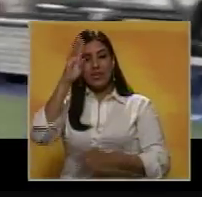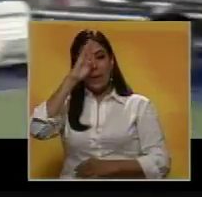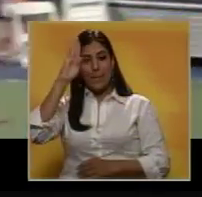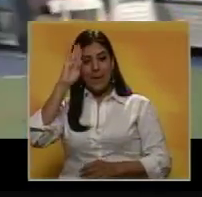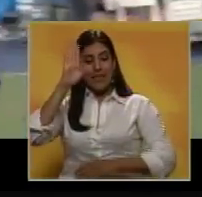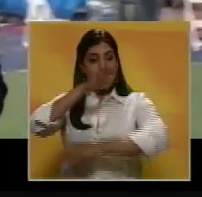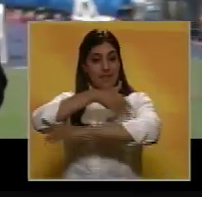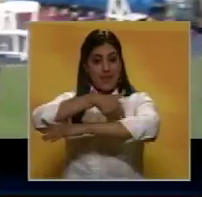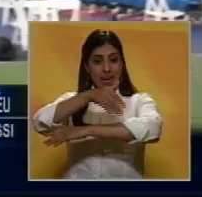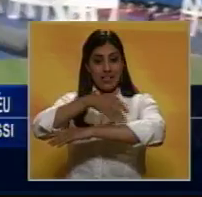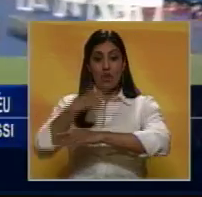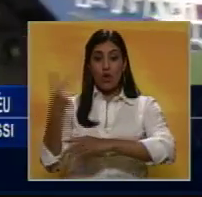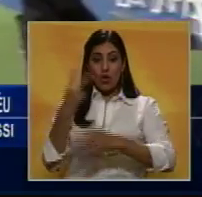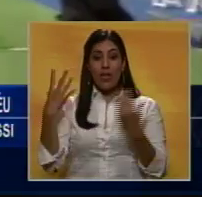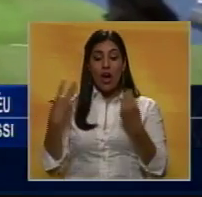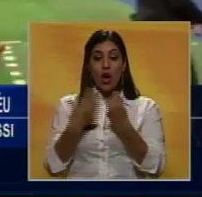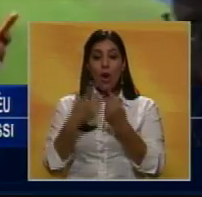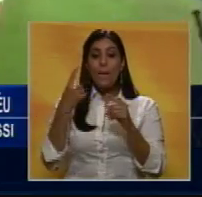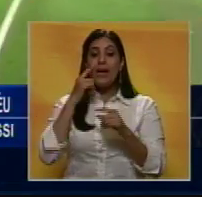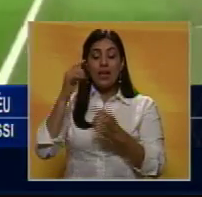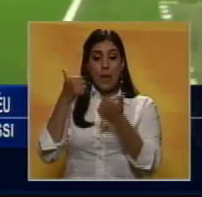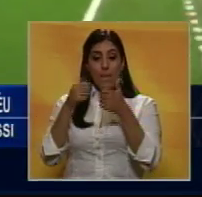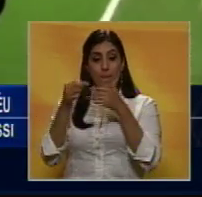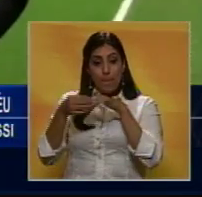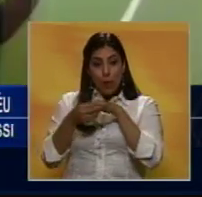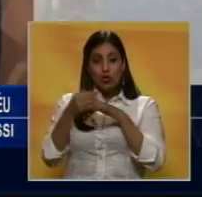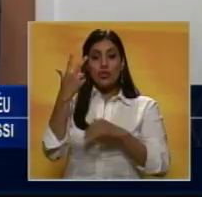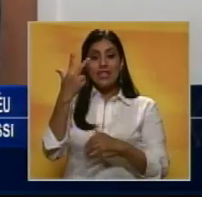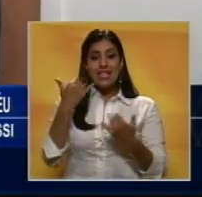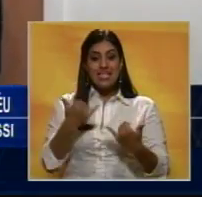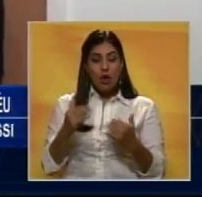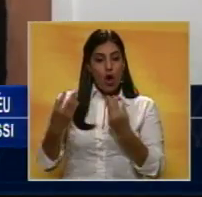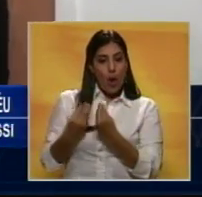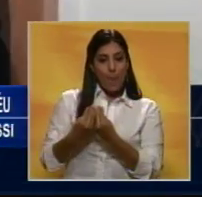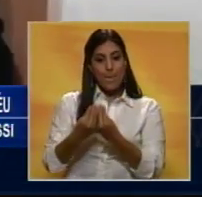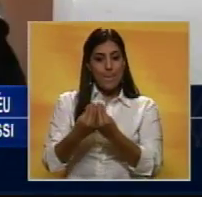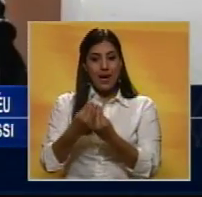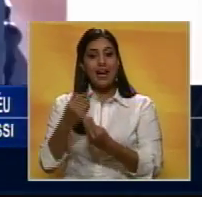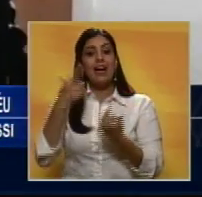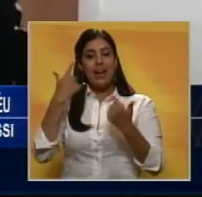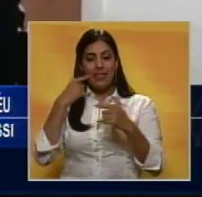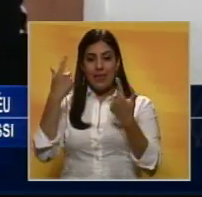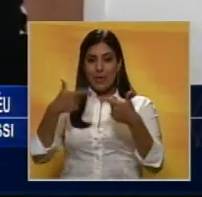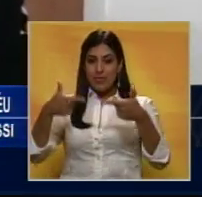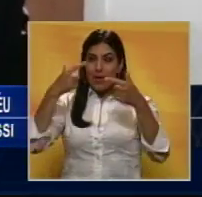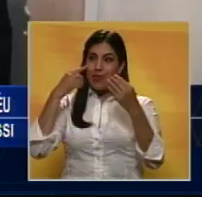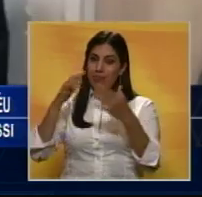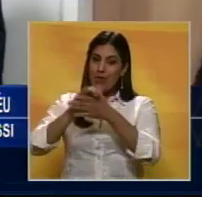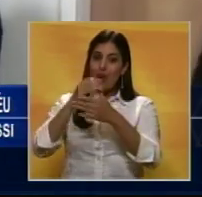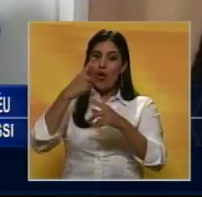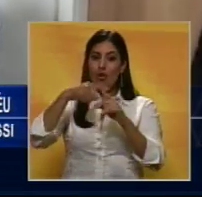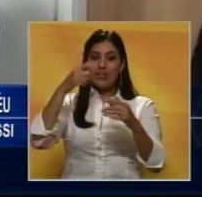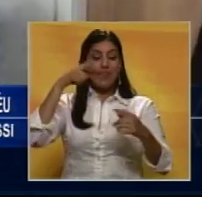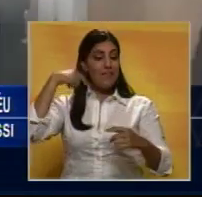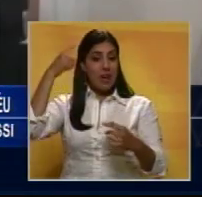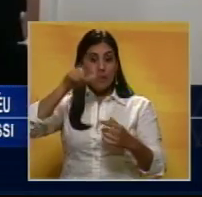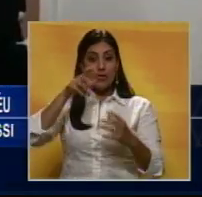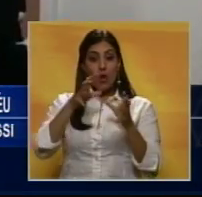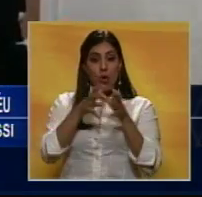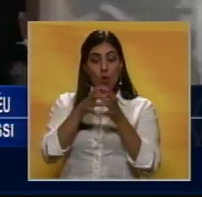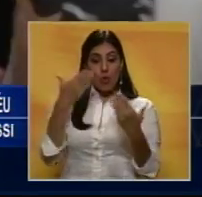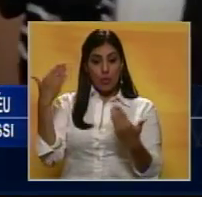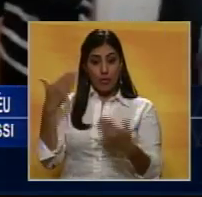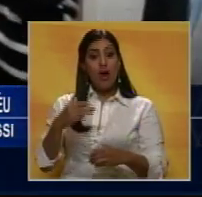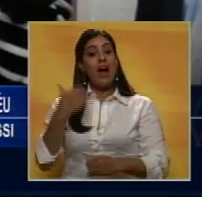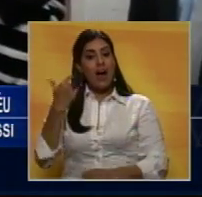y el Barcelona. Ella estuvo acompañada por su marido y sus 3 hijos. Y luego del juego tuvieron la oportunidad de conocer a las estrellas del equipo